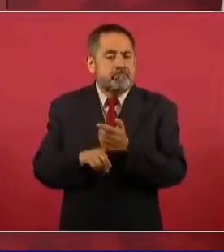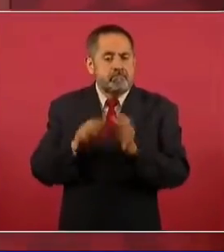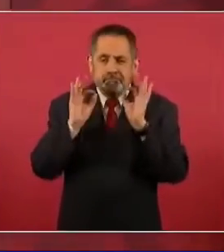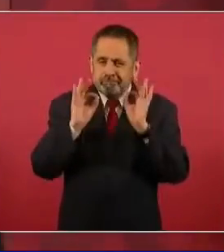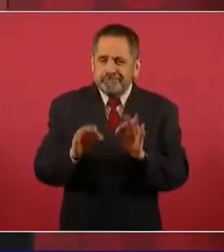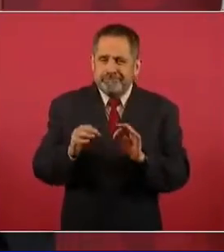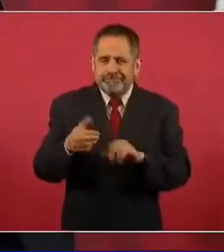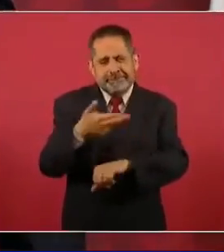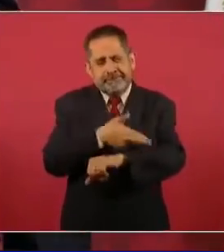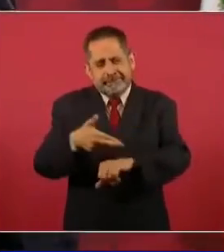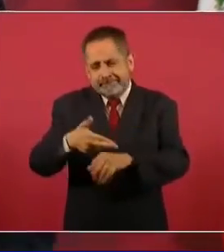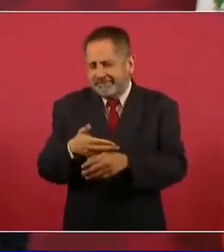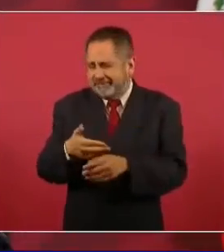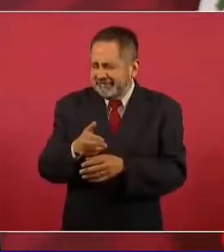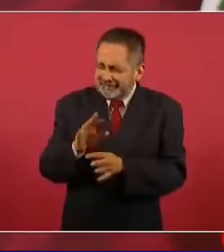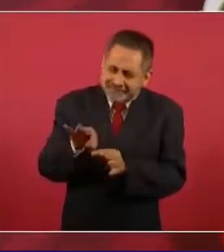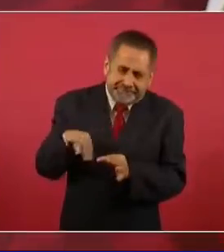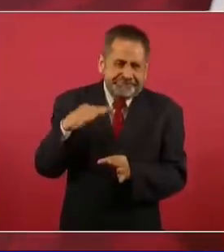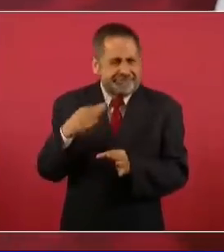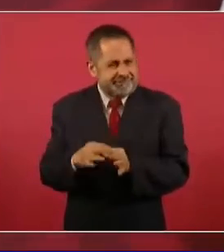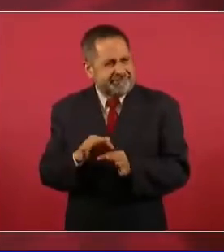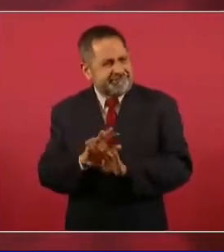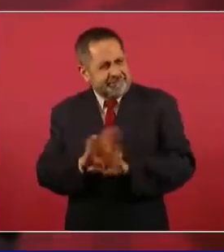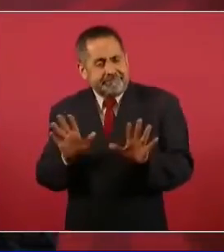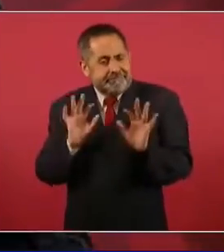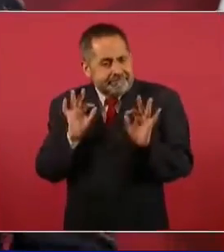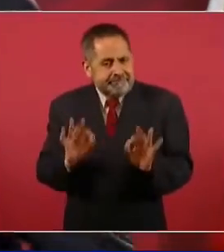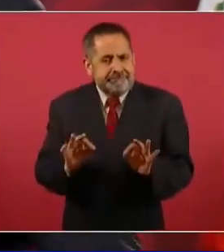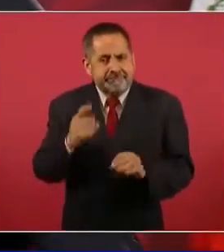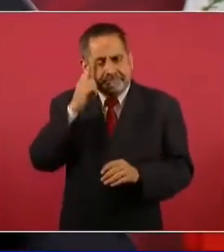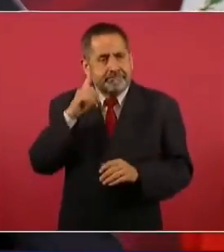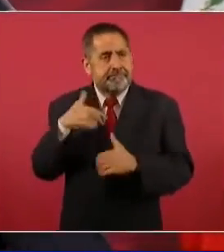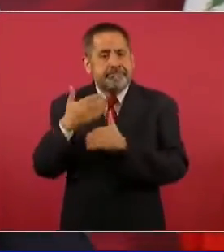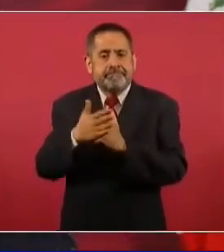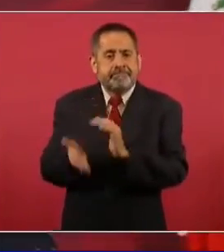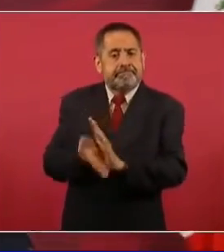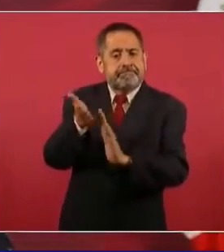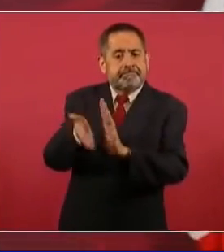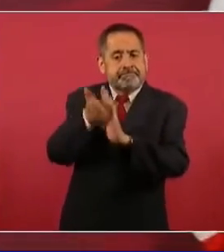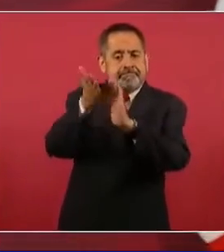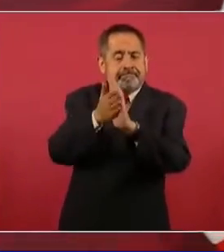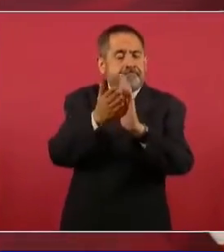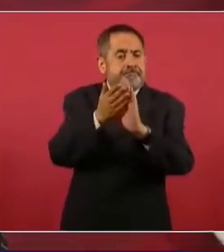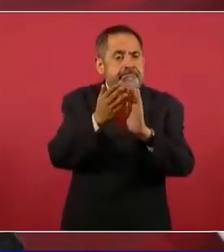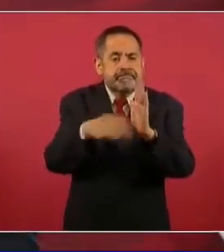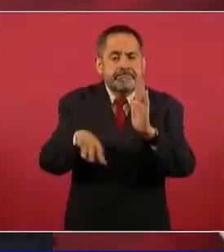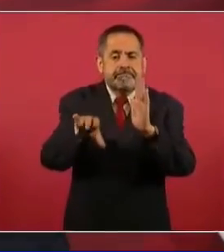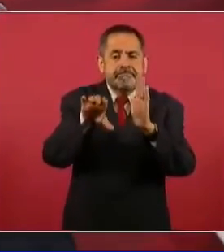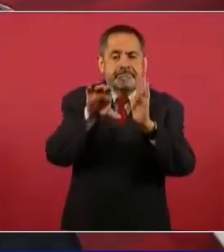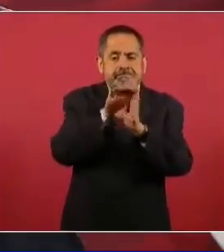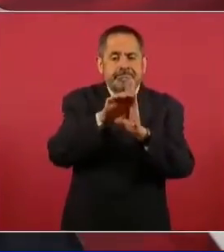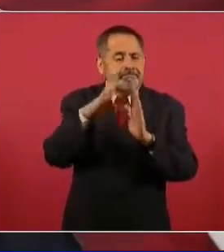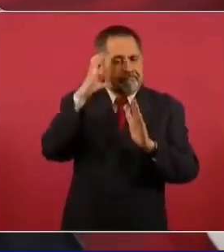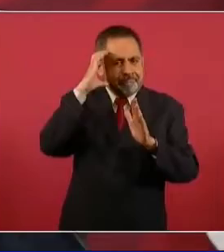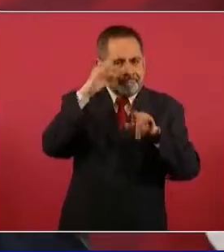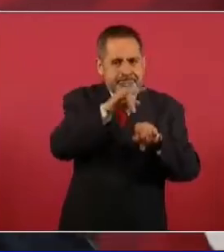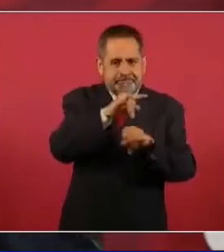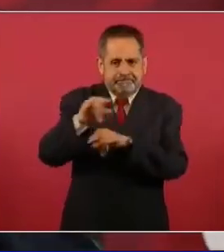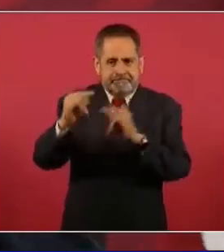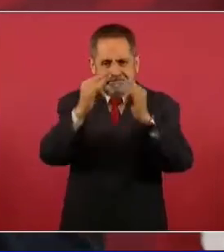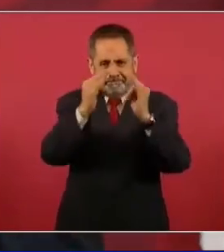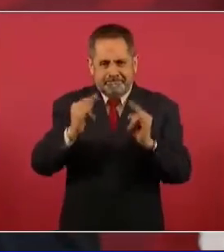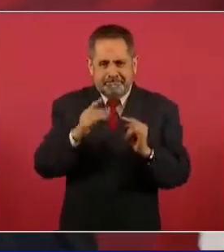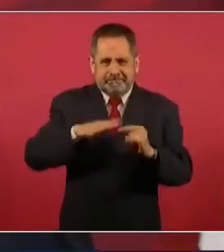tener todos los terrenos para la construcción de los cuarteles de la Guardia y